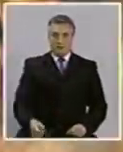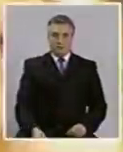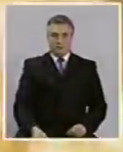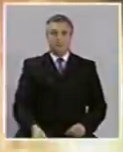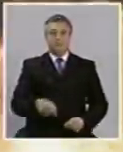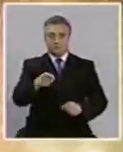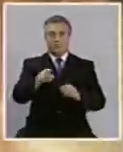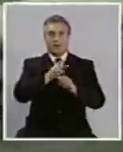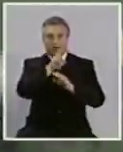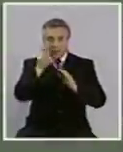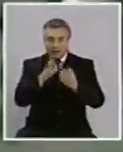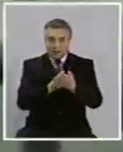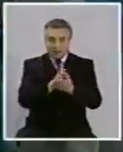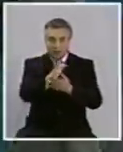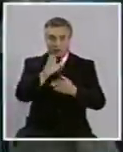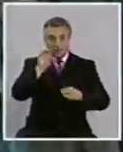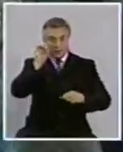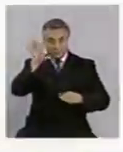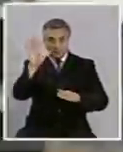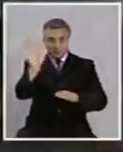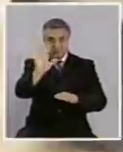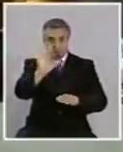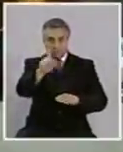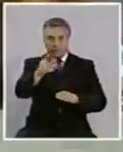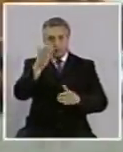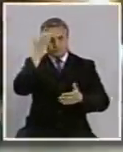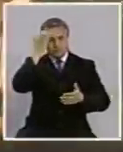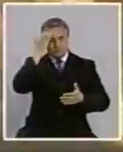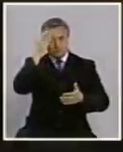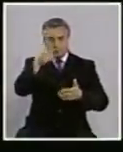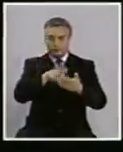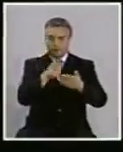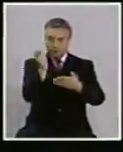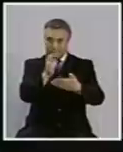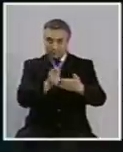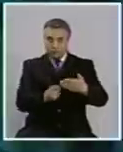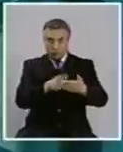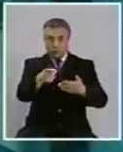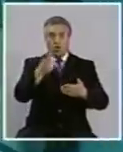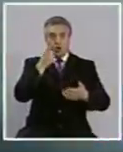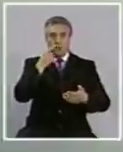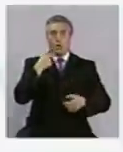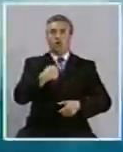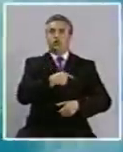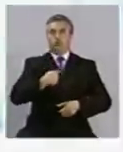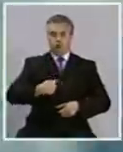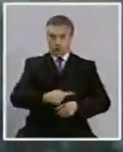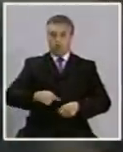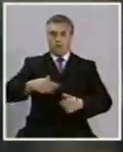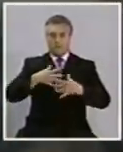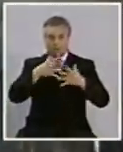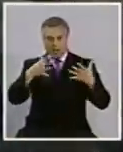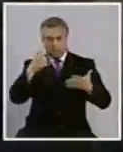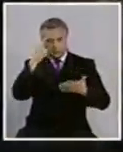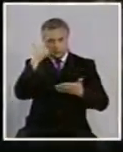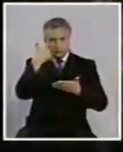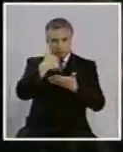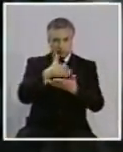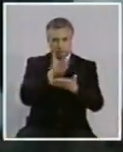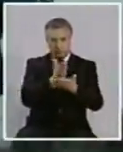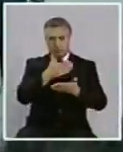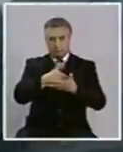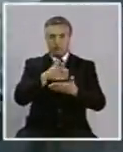El reinicio cinematográfico del popular superhéroe de DC Comics muestra a un Superman mucho más reflexivo, Clark Kent,